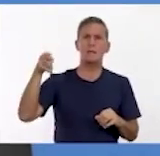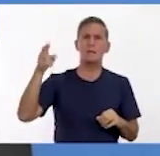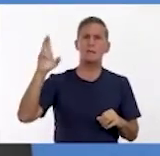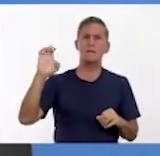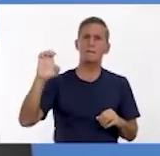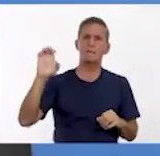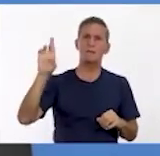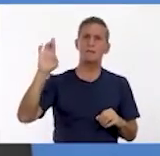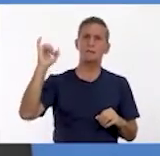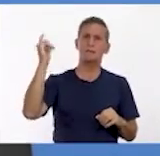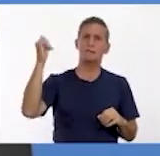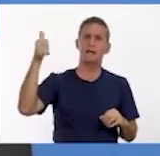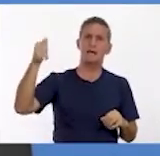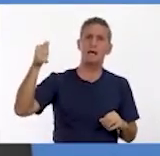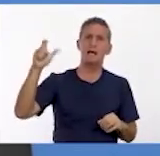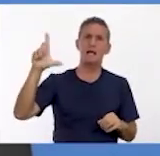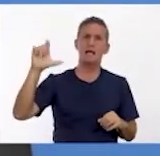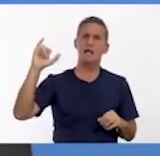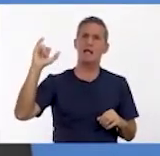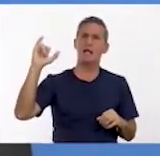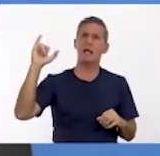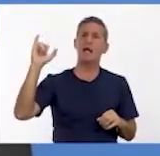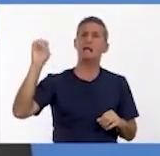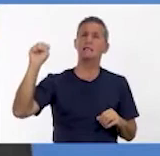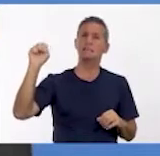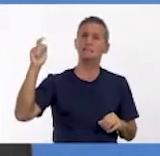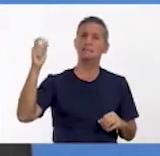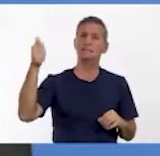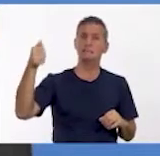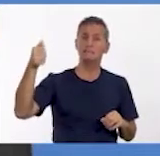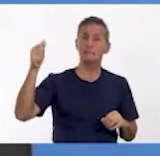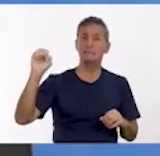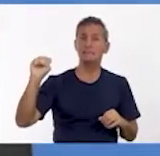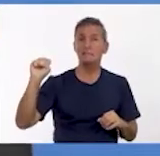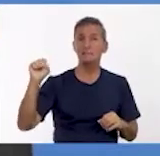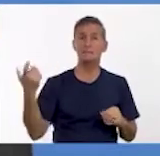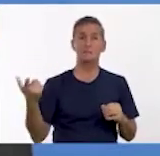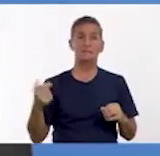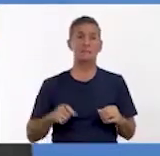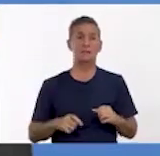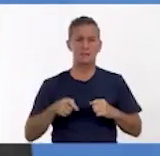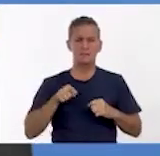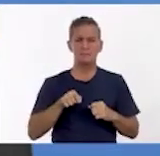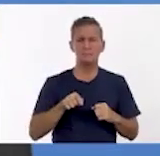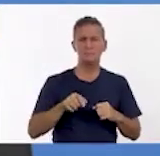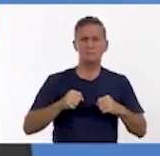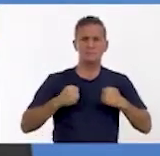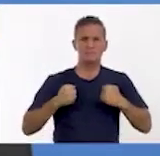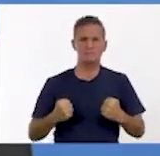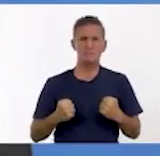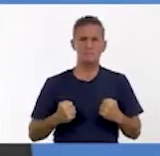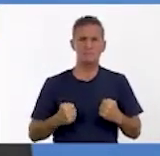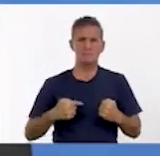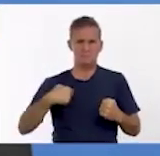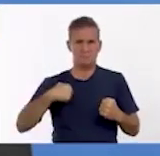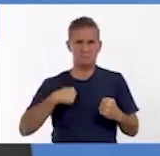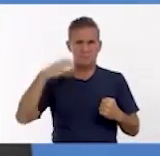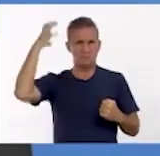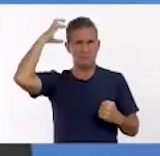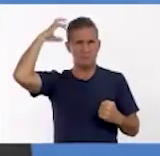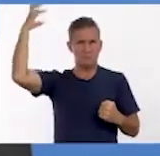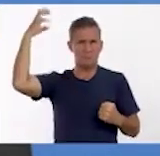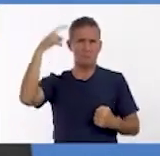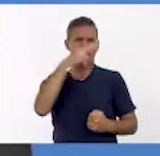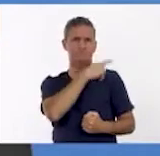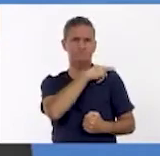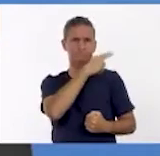lee, lo que se compra, lo que se ve en los cines y quieren imponer en esa globalización neoliberal